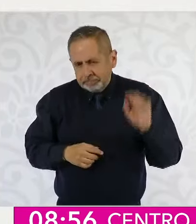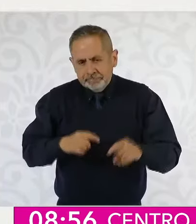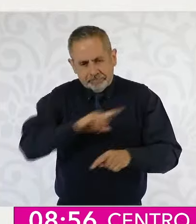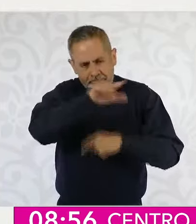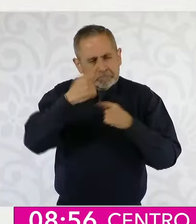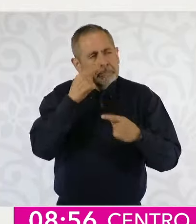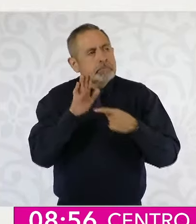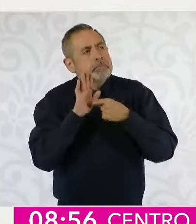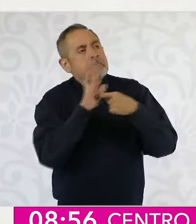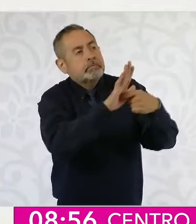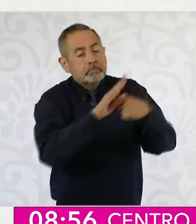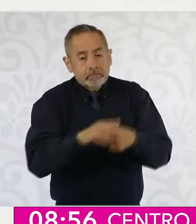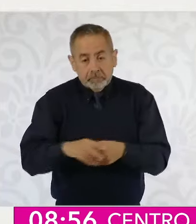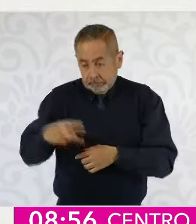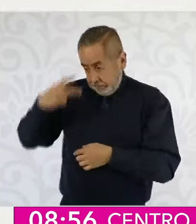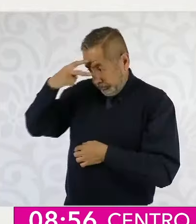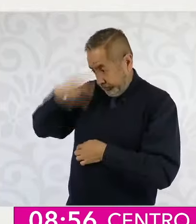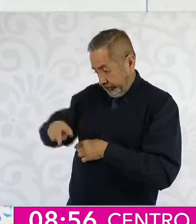Estados Unidos?